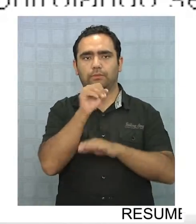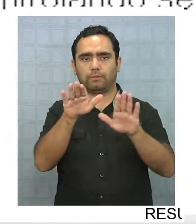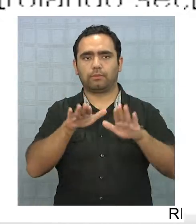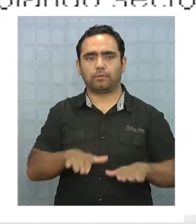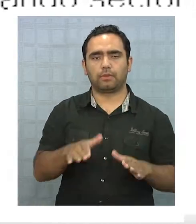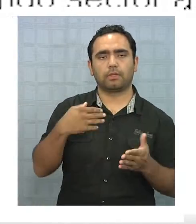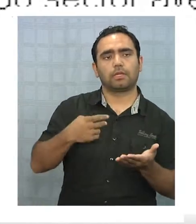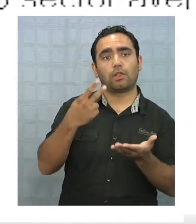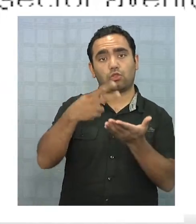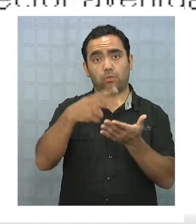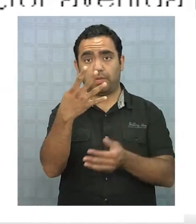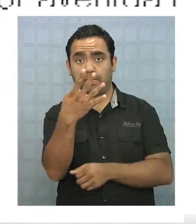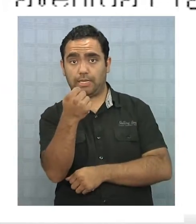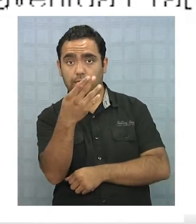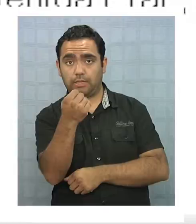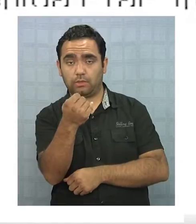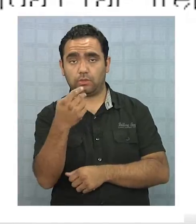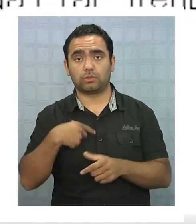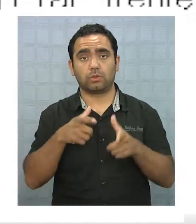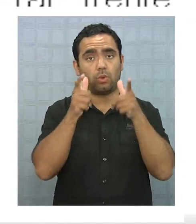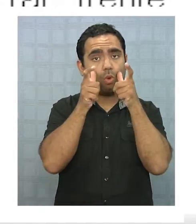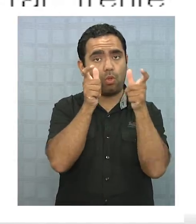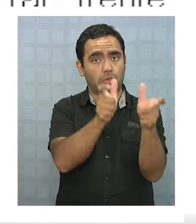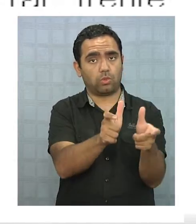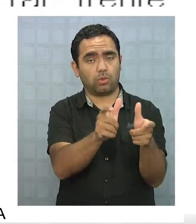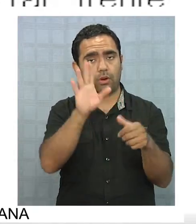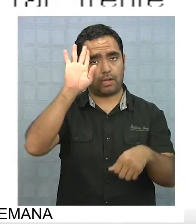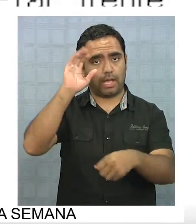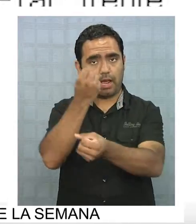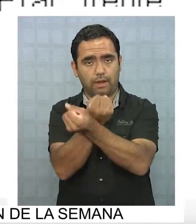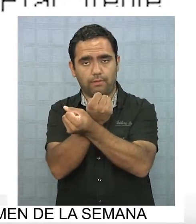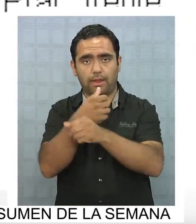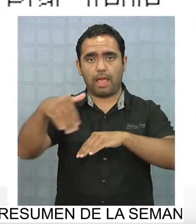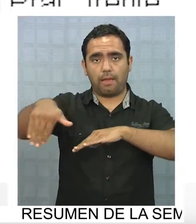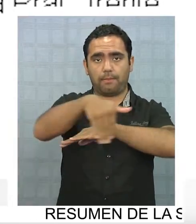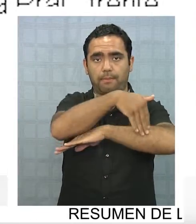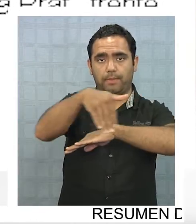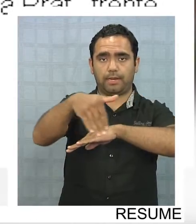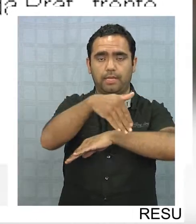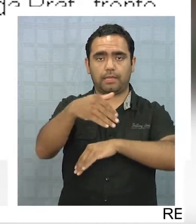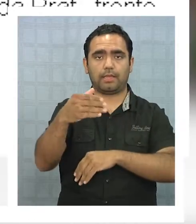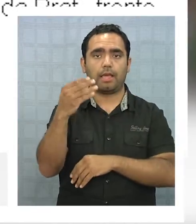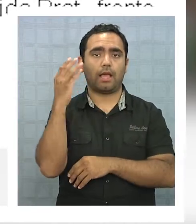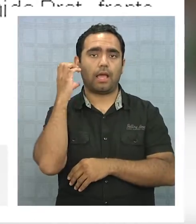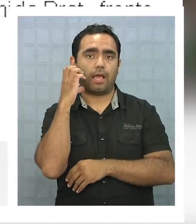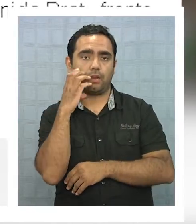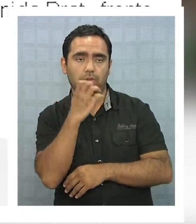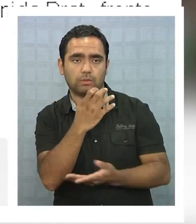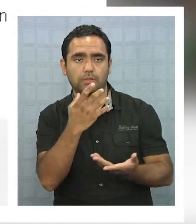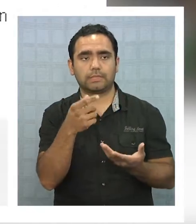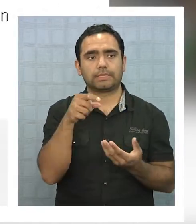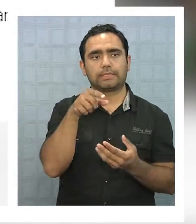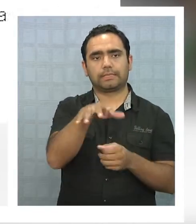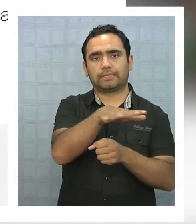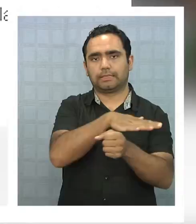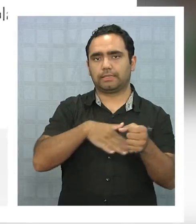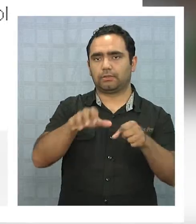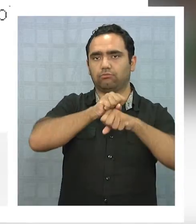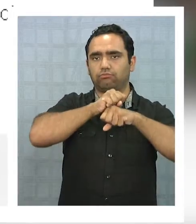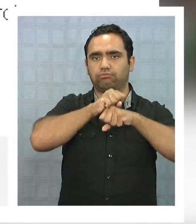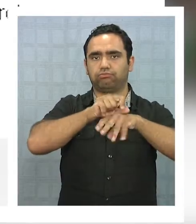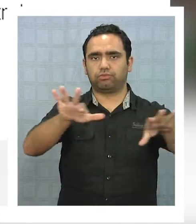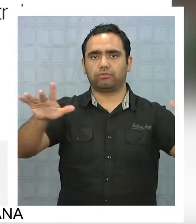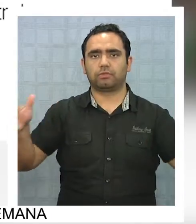año 2014 del control que realizaba Carabineros en Avenida Prat, situación que enardeció las redes sociales.